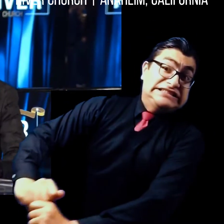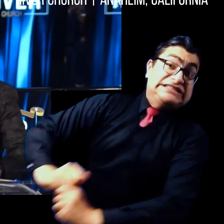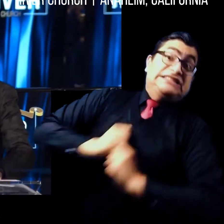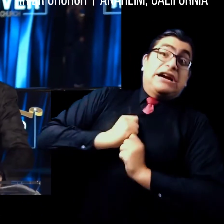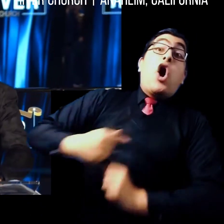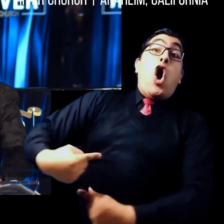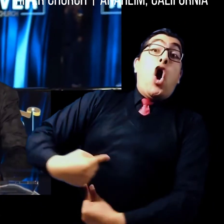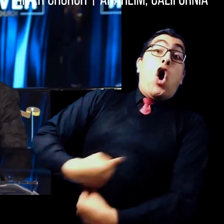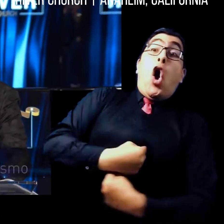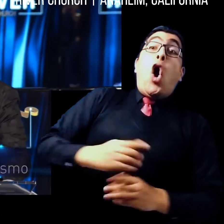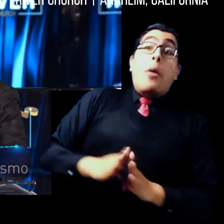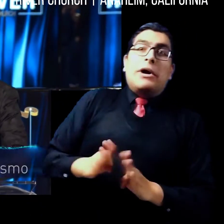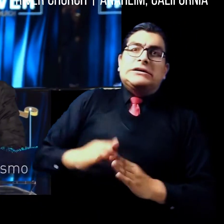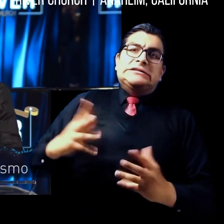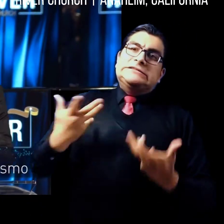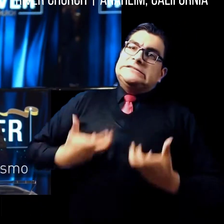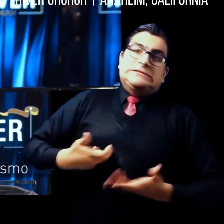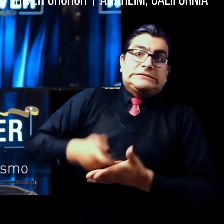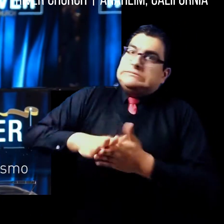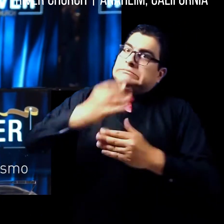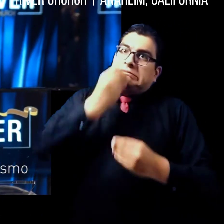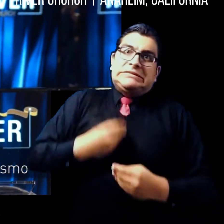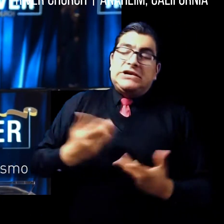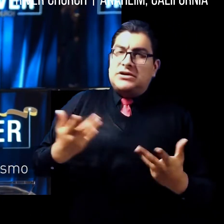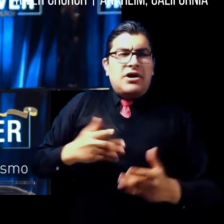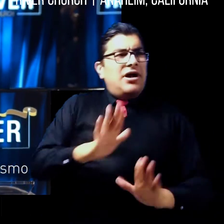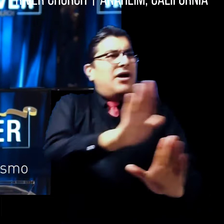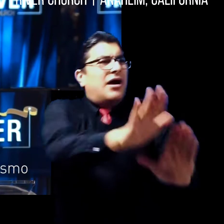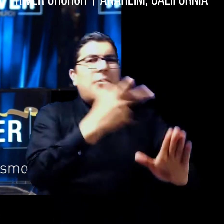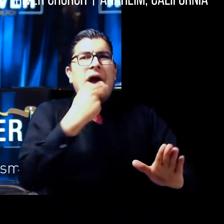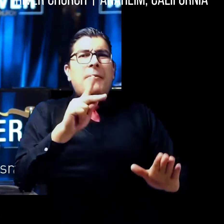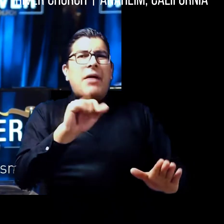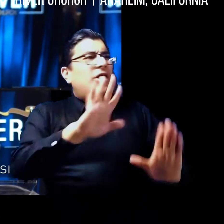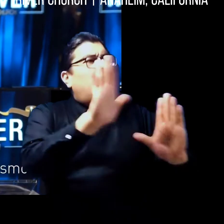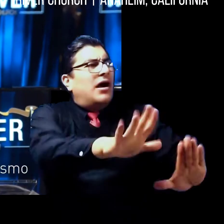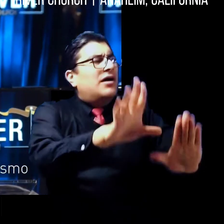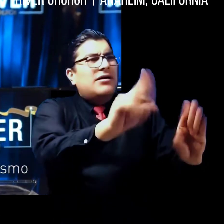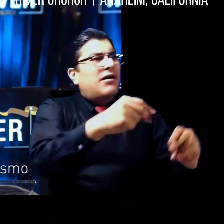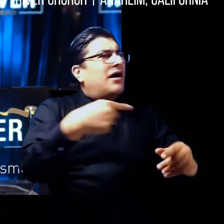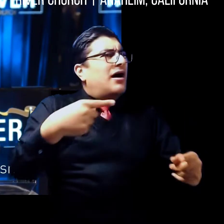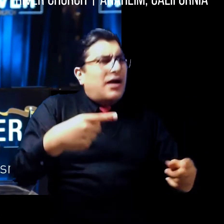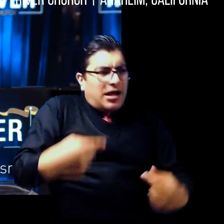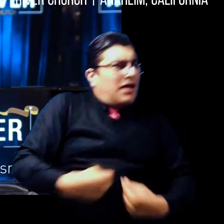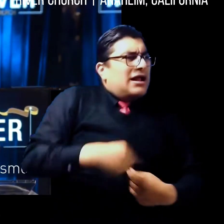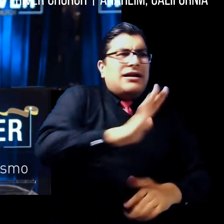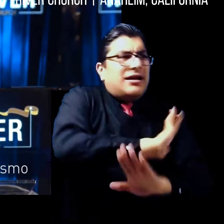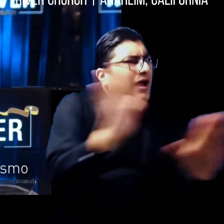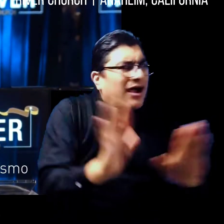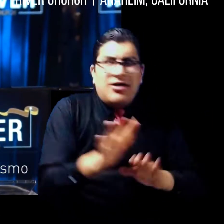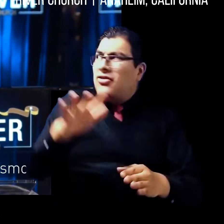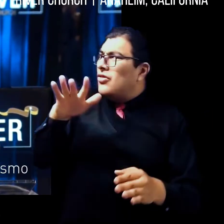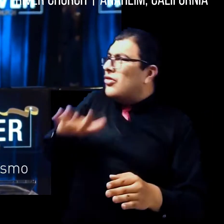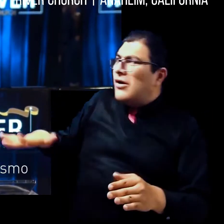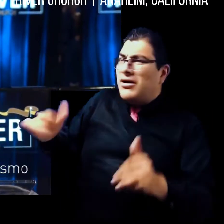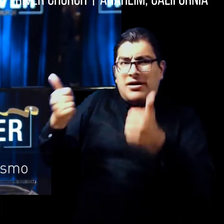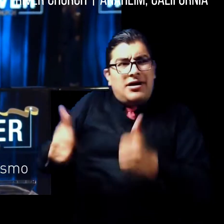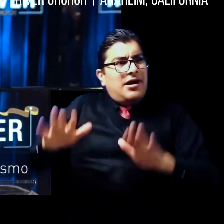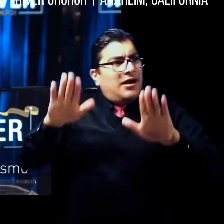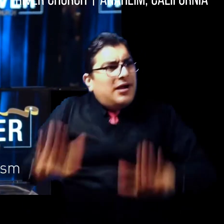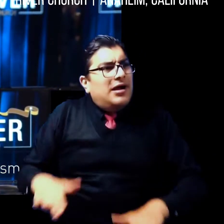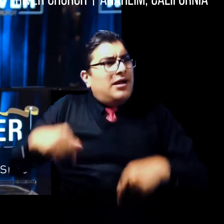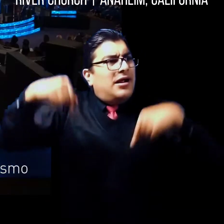heroico, estoico. Y ahí Pablo grita, no, no, no te hagas daño. Todos estamos